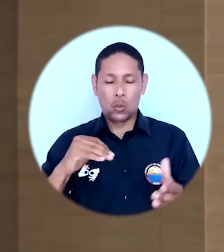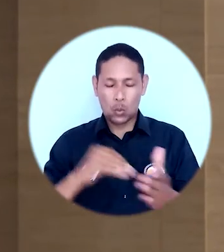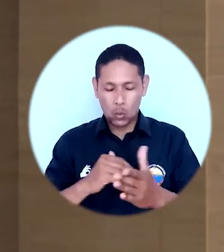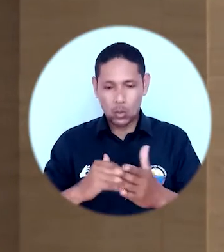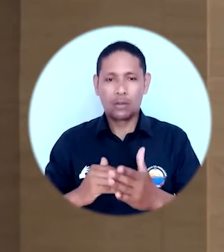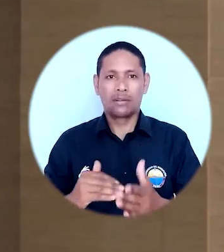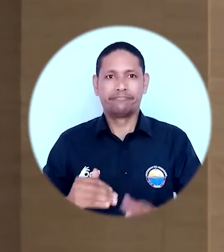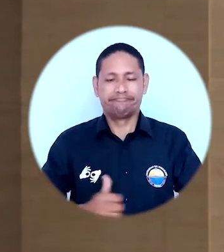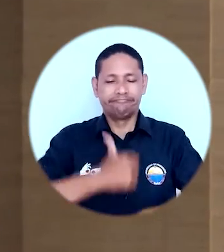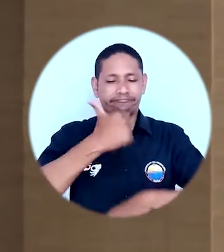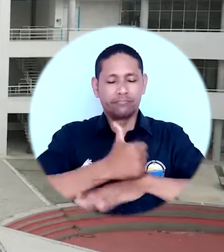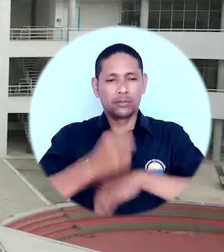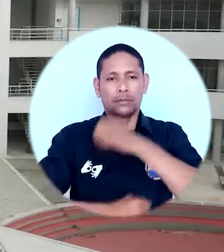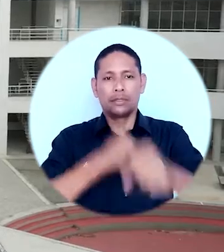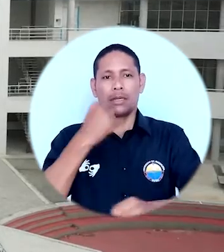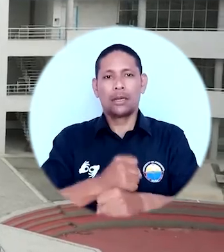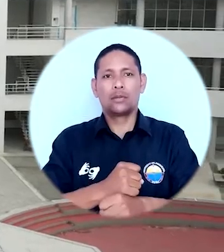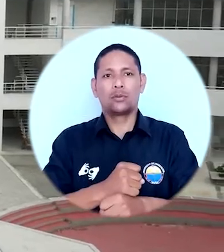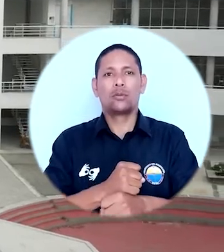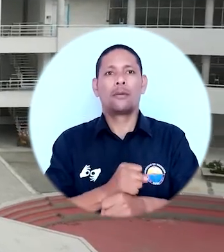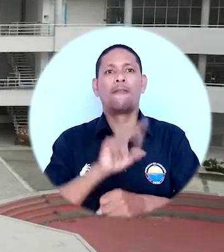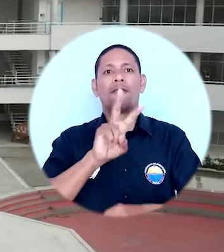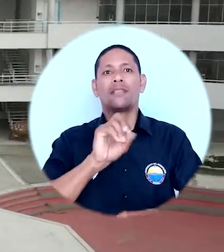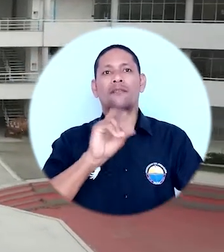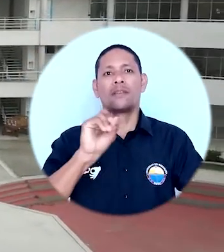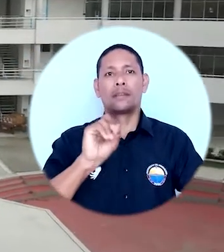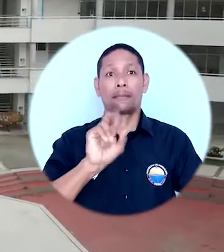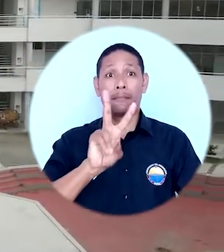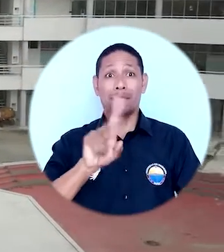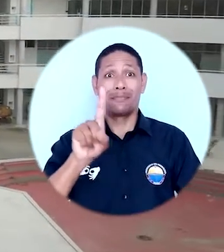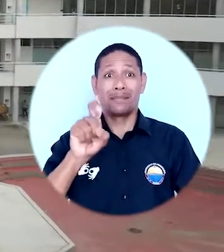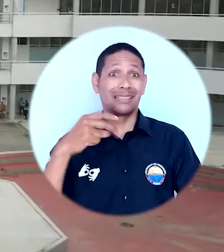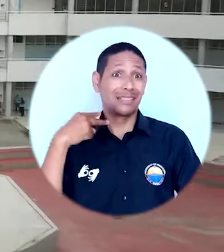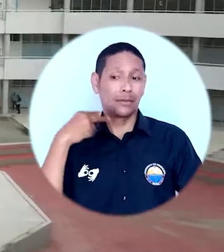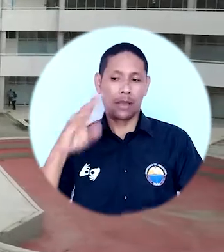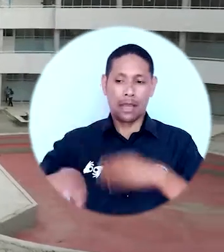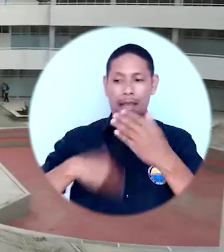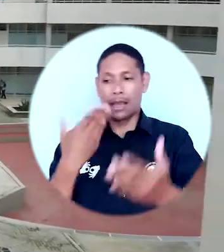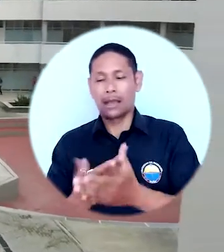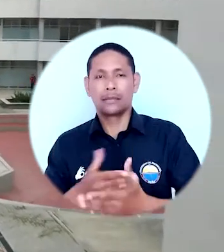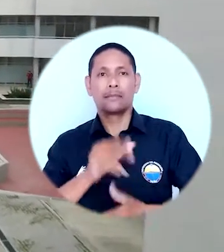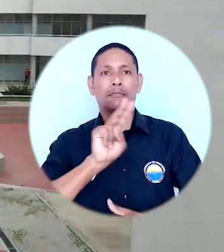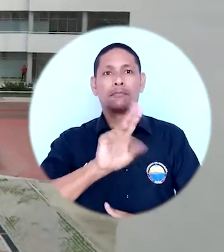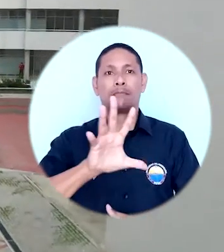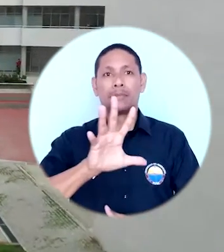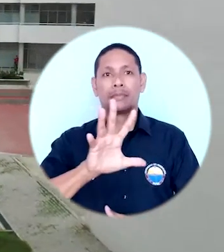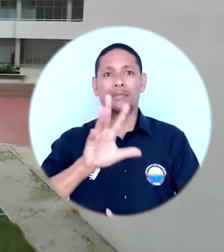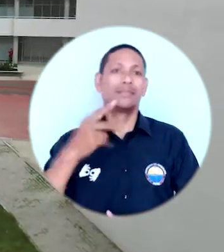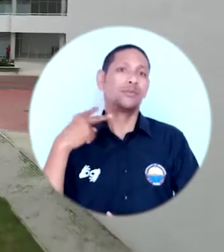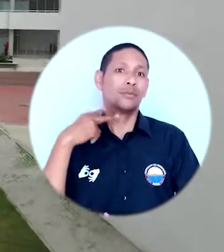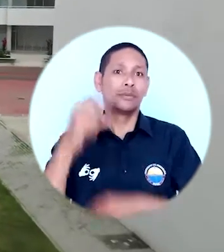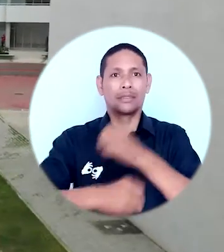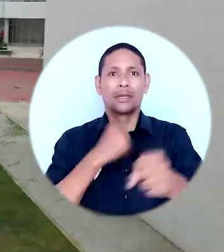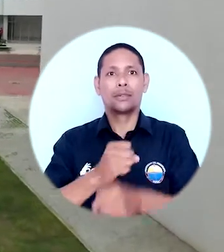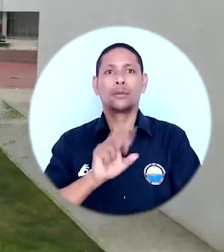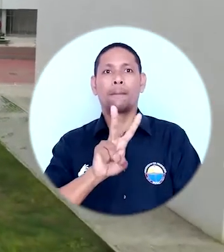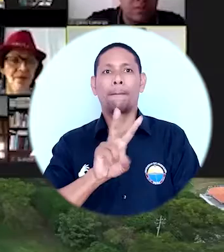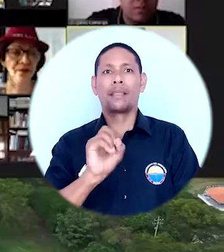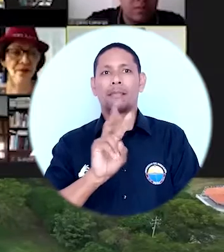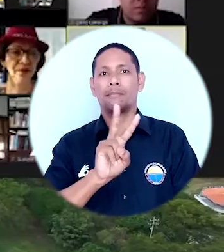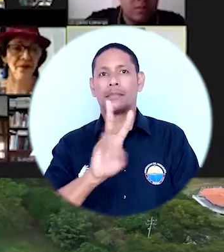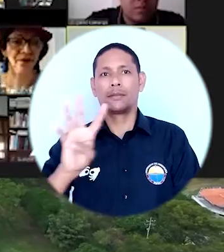de la Universidad del Magdalena para el periodo que rige desde el 26 de noviembre de 2020 hasta el 25 de noviembre de 2024.